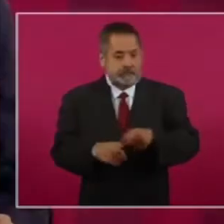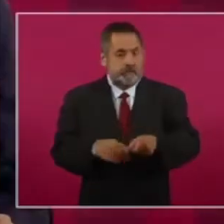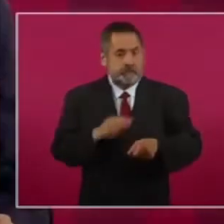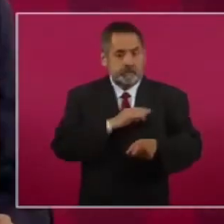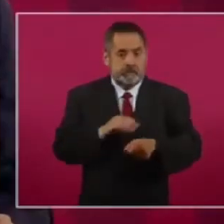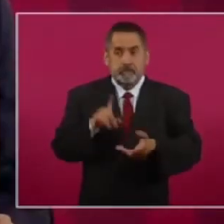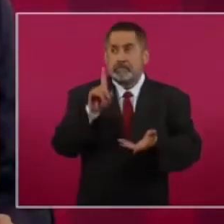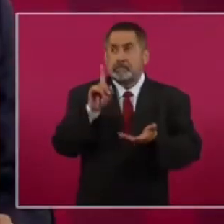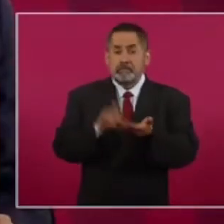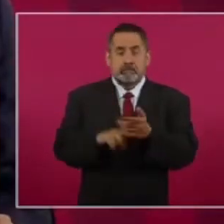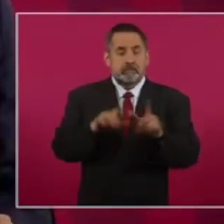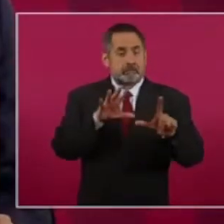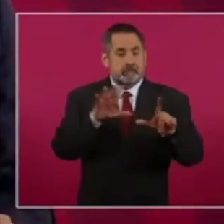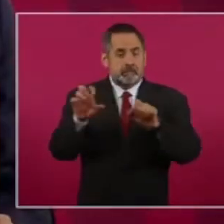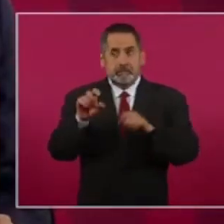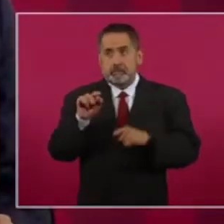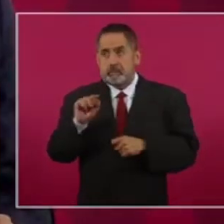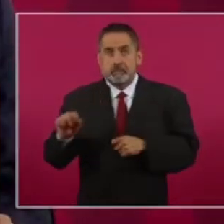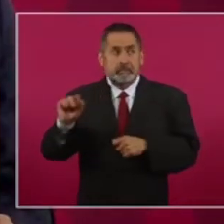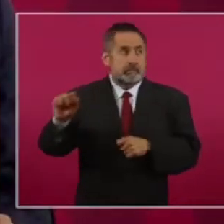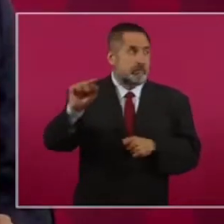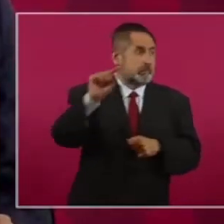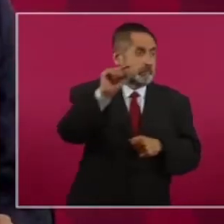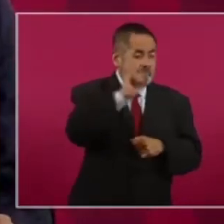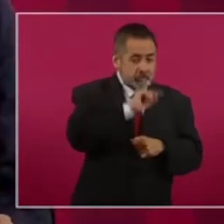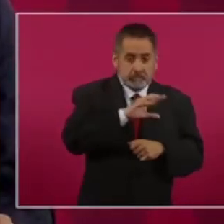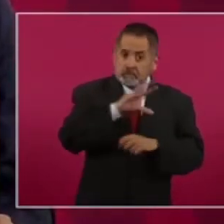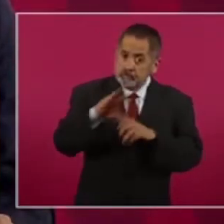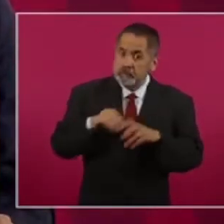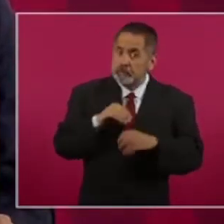de 1,700 sucursales.